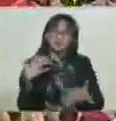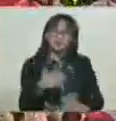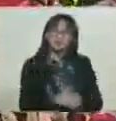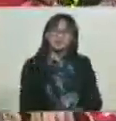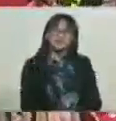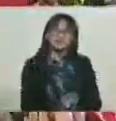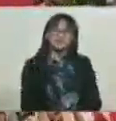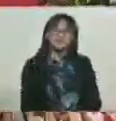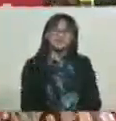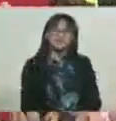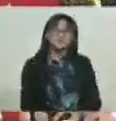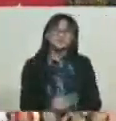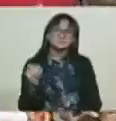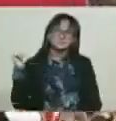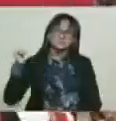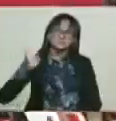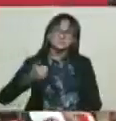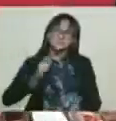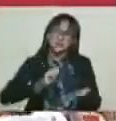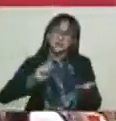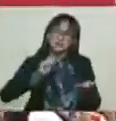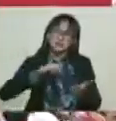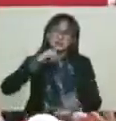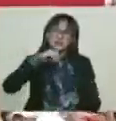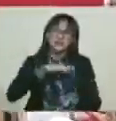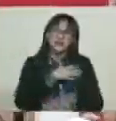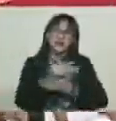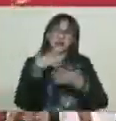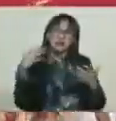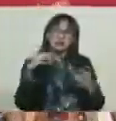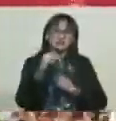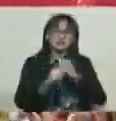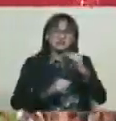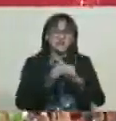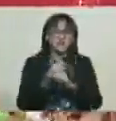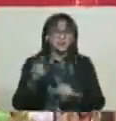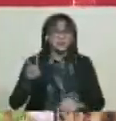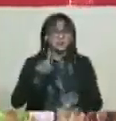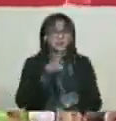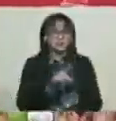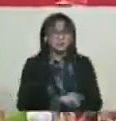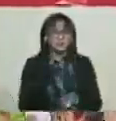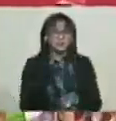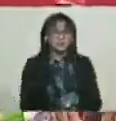hemos estado juntos escribiendo la historia grande del siglo 21